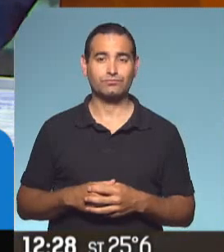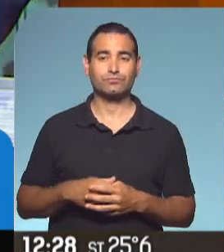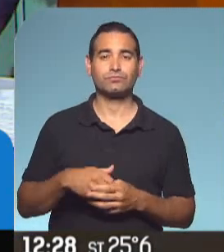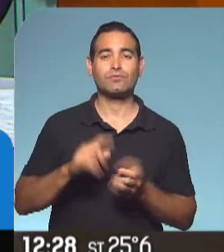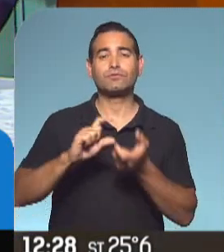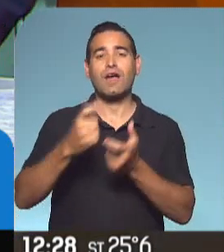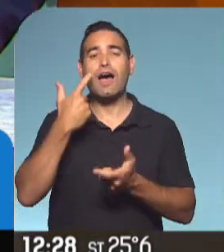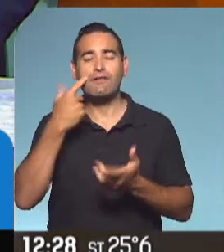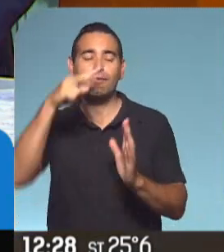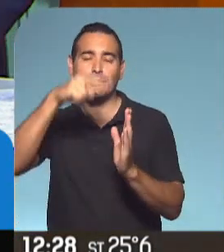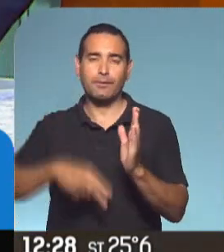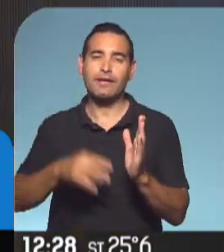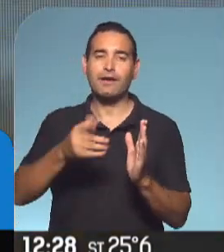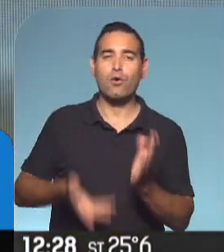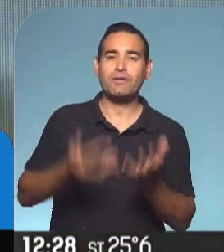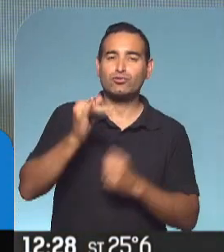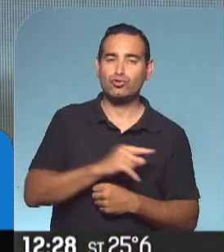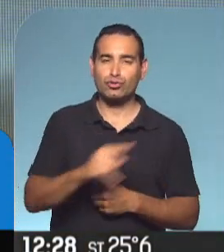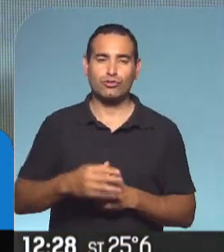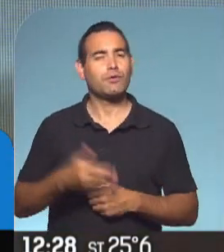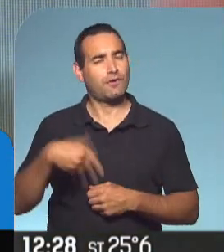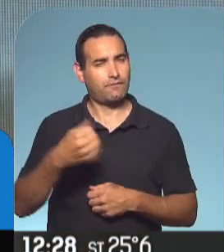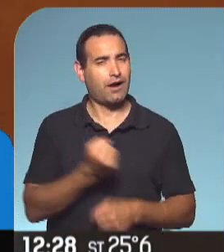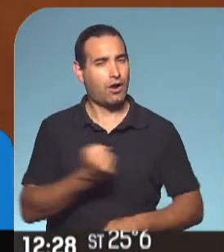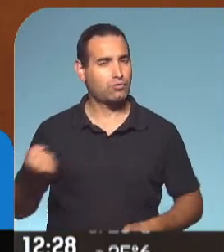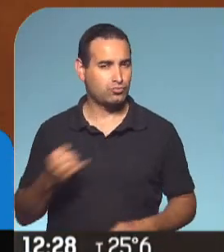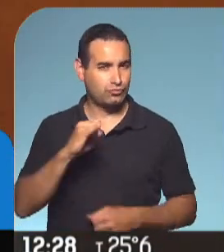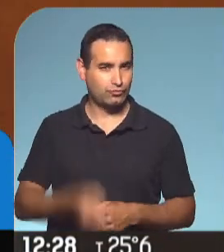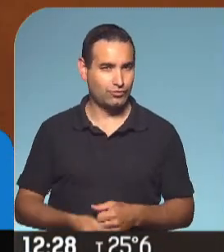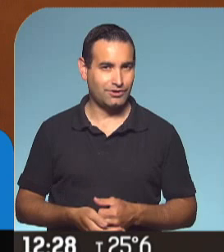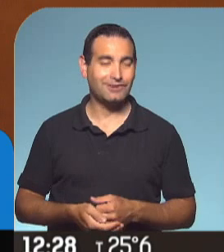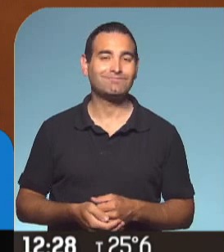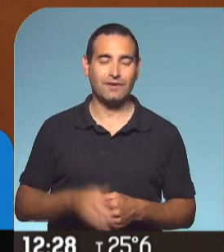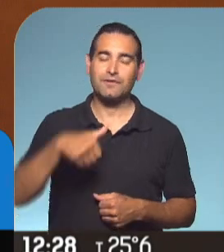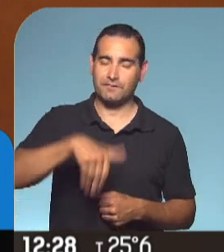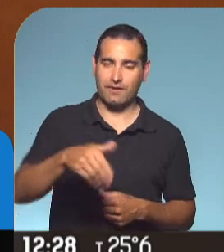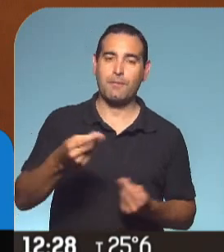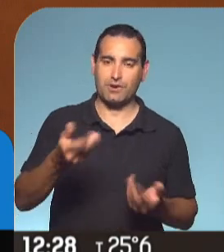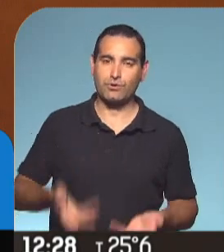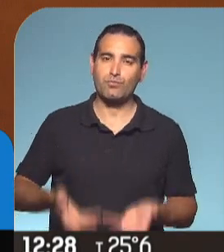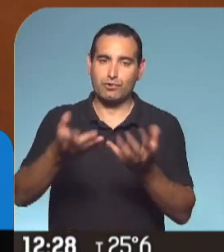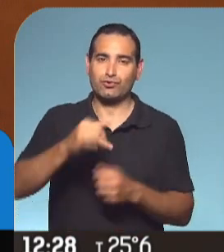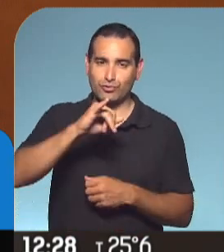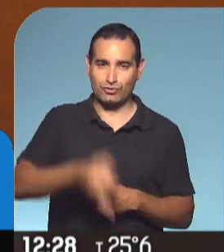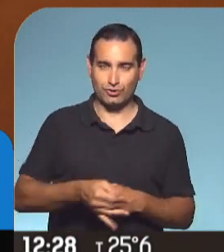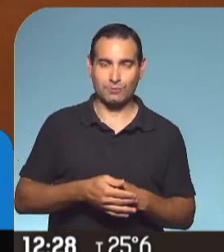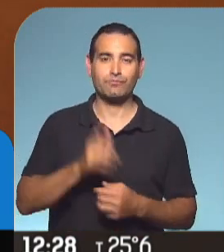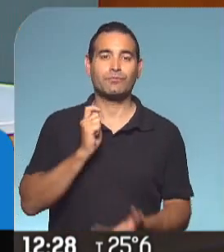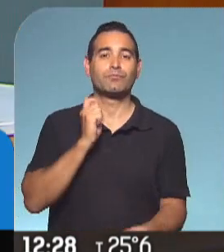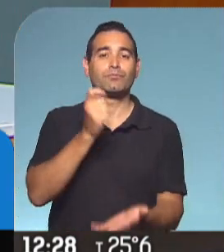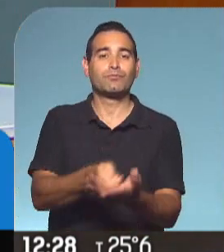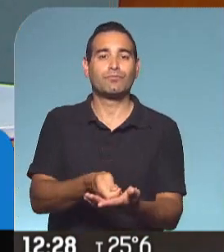ahora. Por ahora revisión, pero Claro, bueno, algún a ver, ajuste tiene que haber. sí, lo que va a haber un aumento en el precio que se le paga